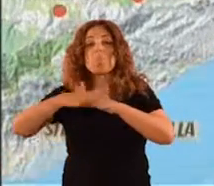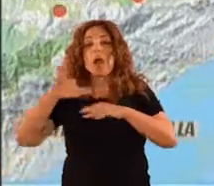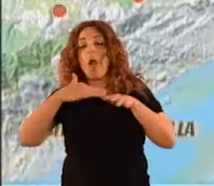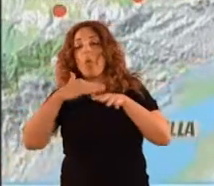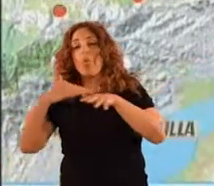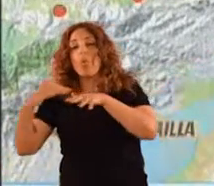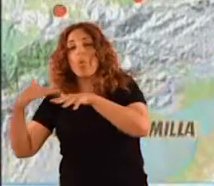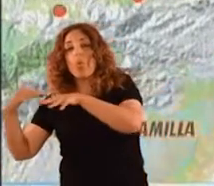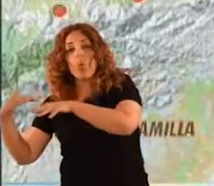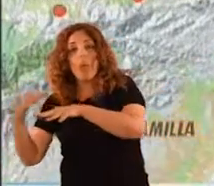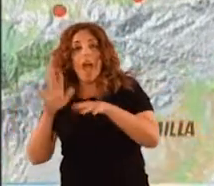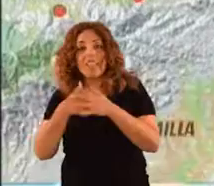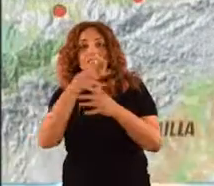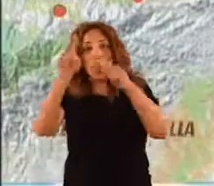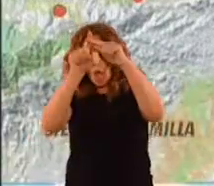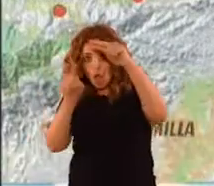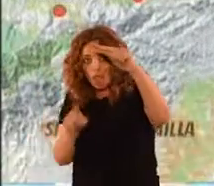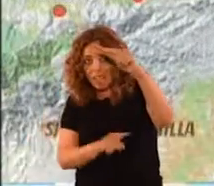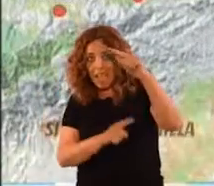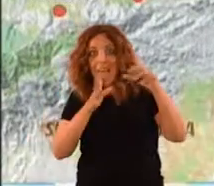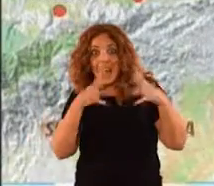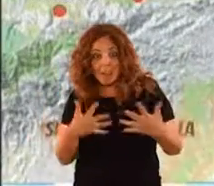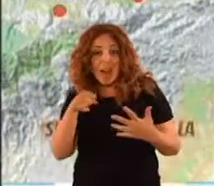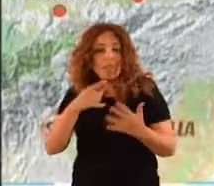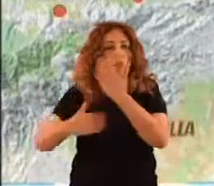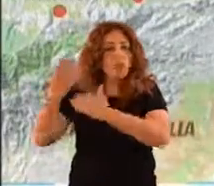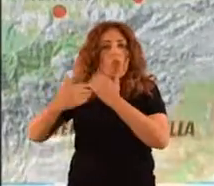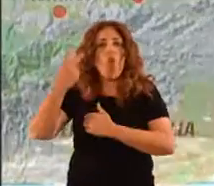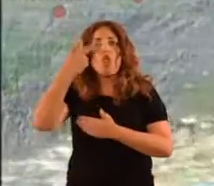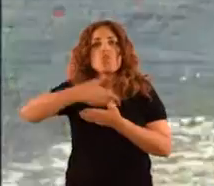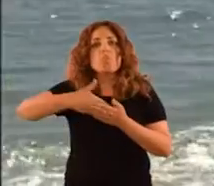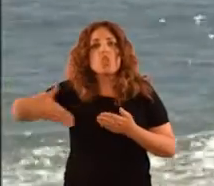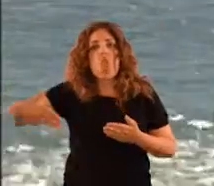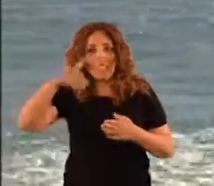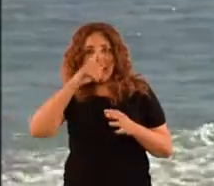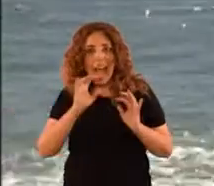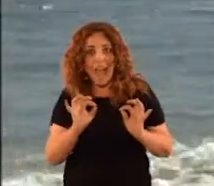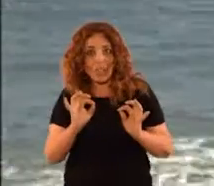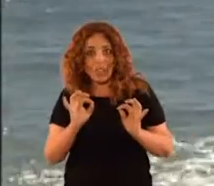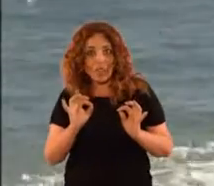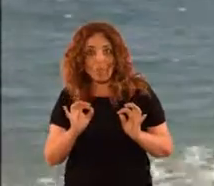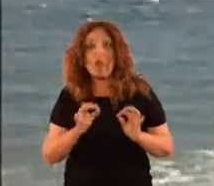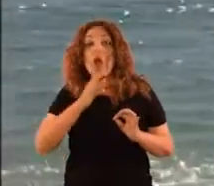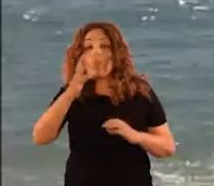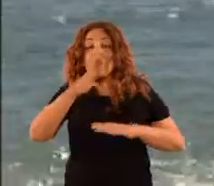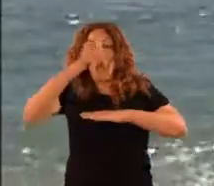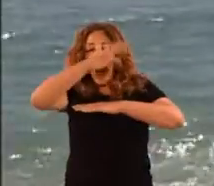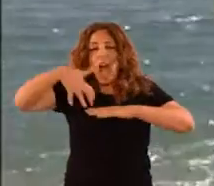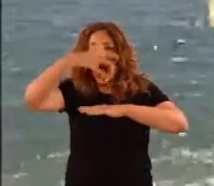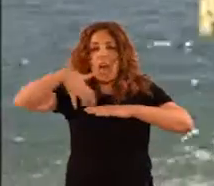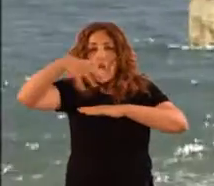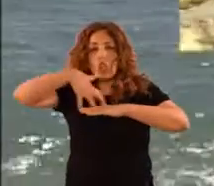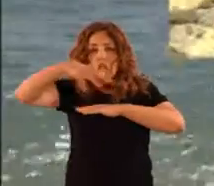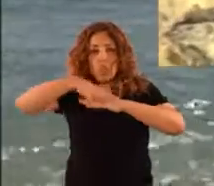La retirada definitiva del mar hasta la posición de la línea de costa actual, ocurrida hace 2 millones de años, dejó expuesto a la